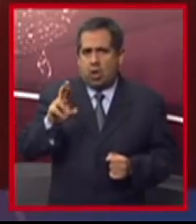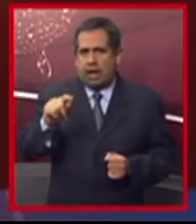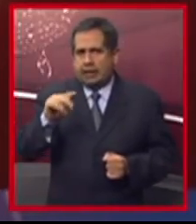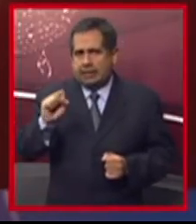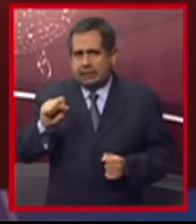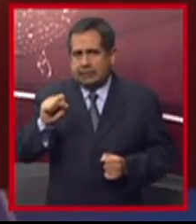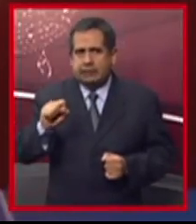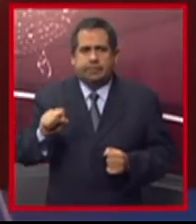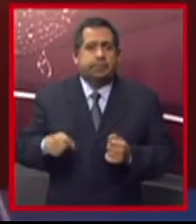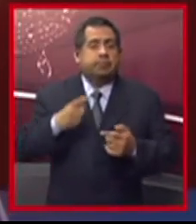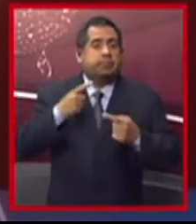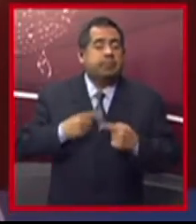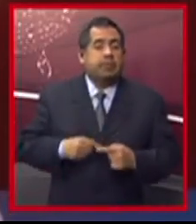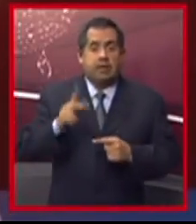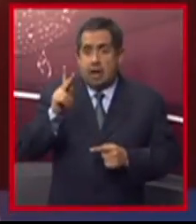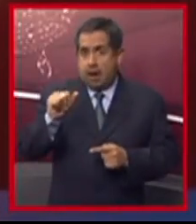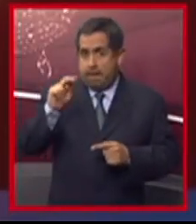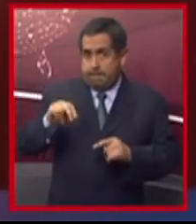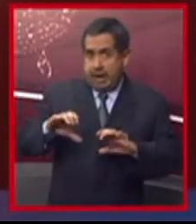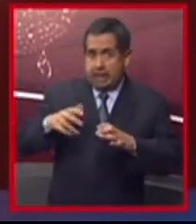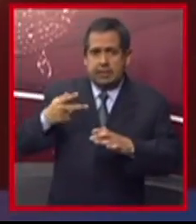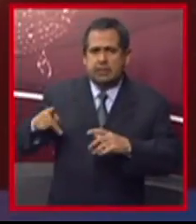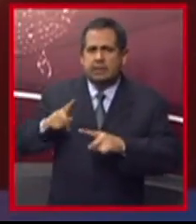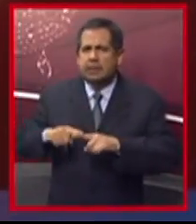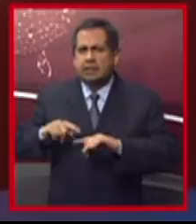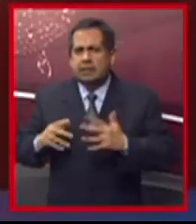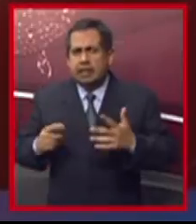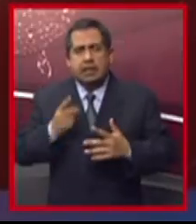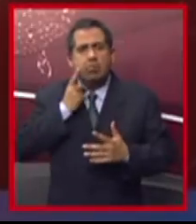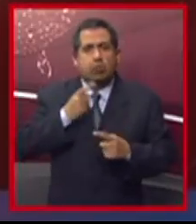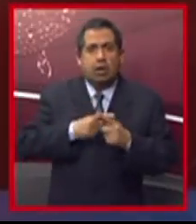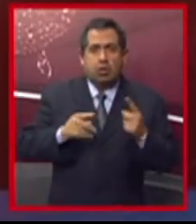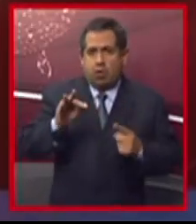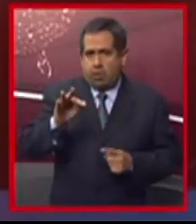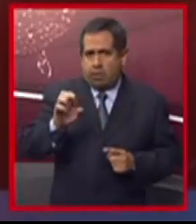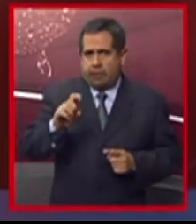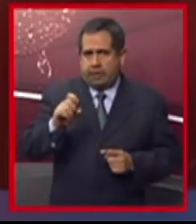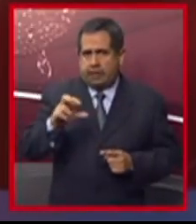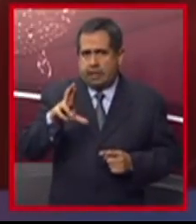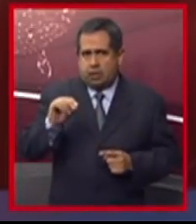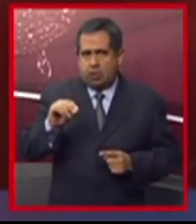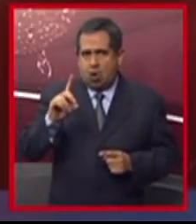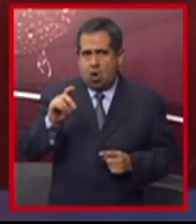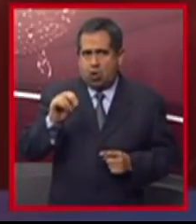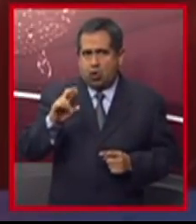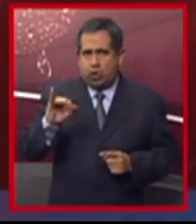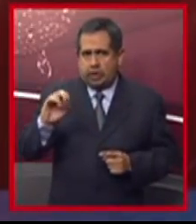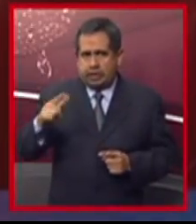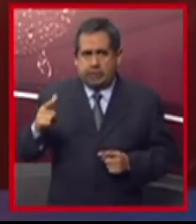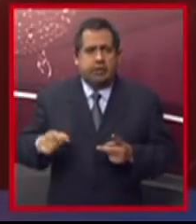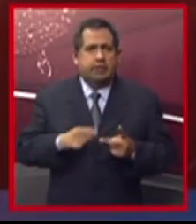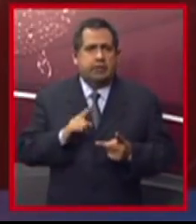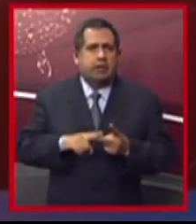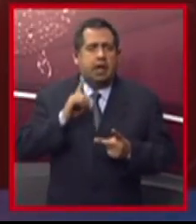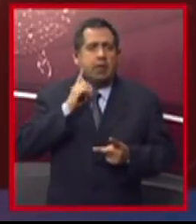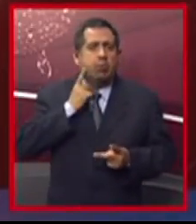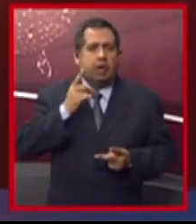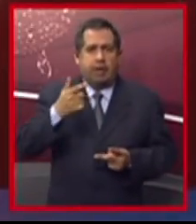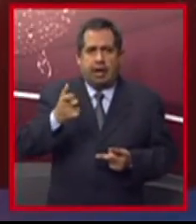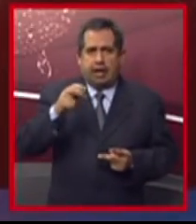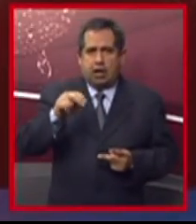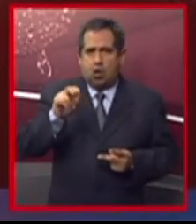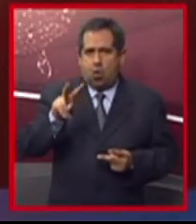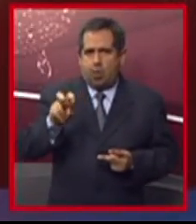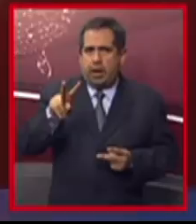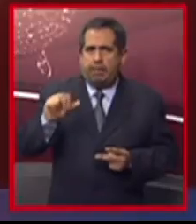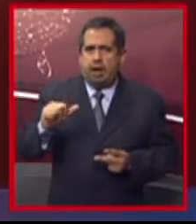Dorantes Martínez. Por el PAN están los diputados Federico Dorin Cázar y la diputada